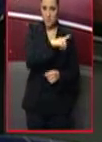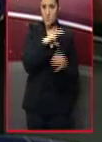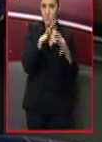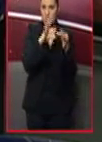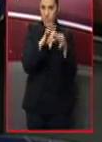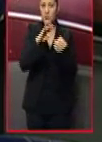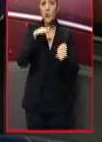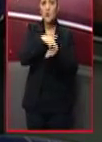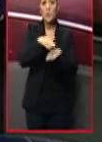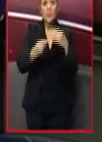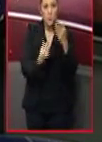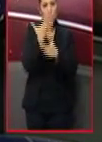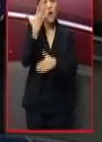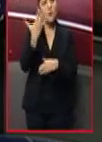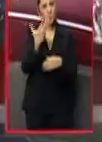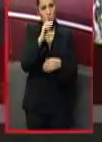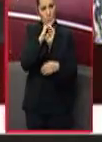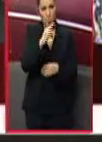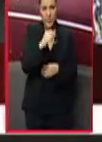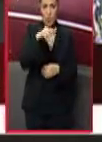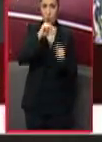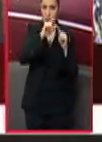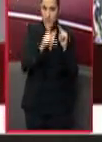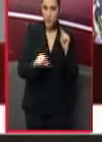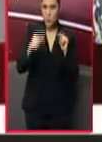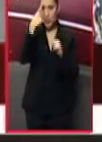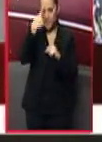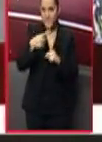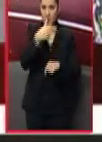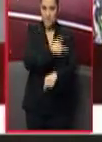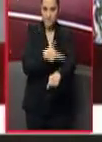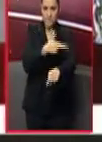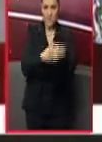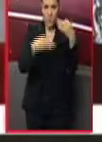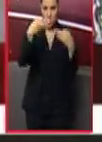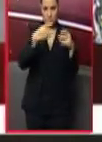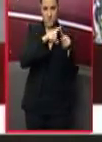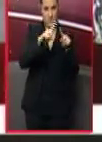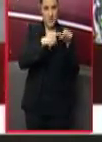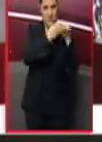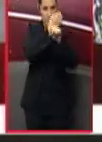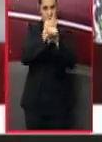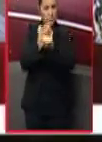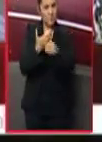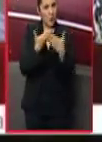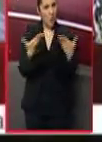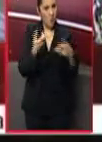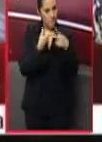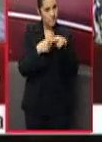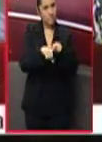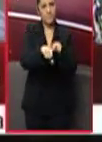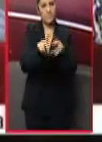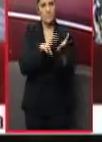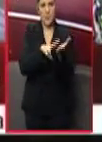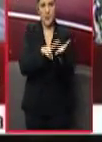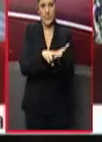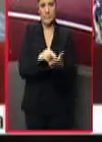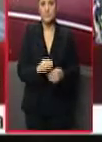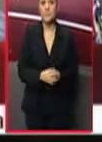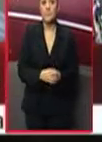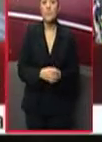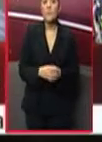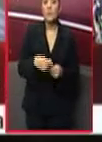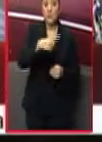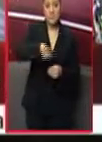del Código Nacional de Procedimientos Penales en diversas entidades federativas. El Congreso de la Unión declara